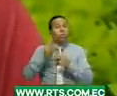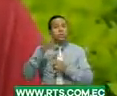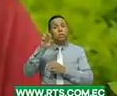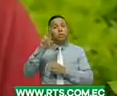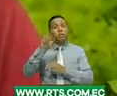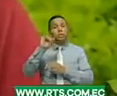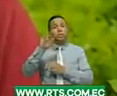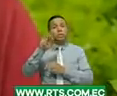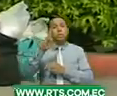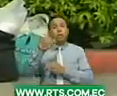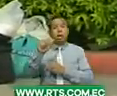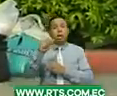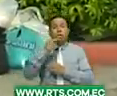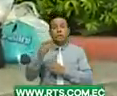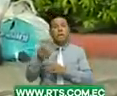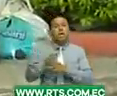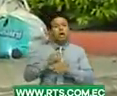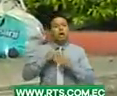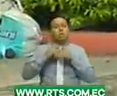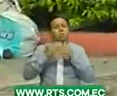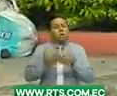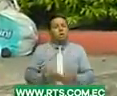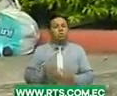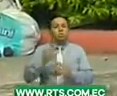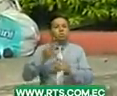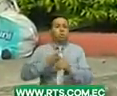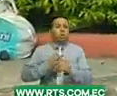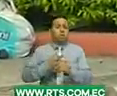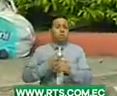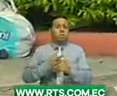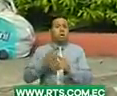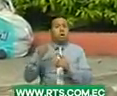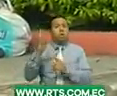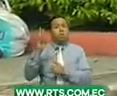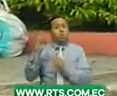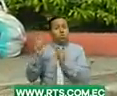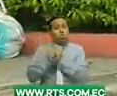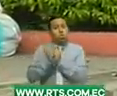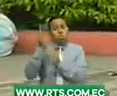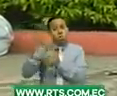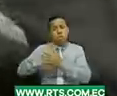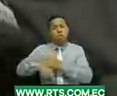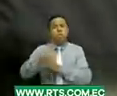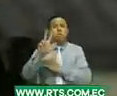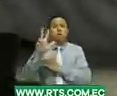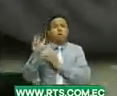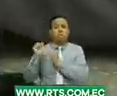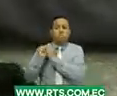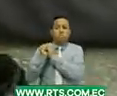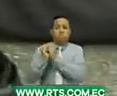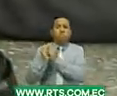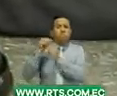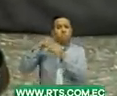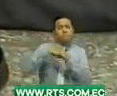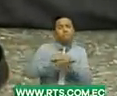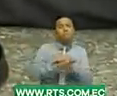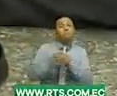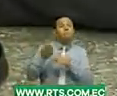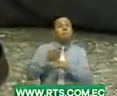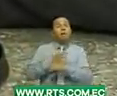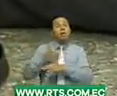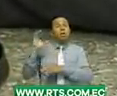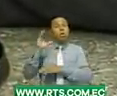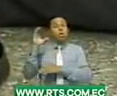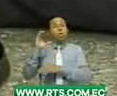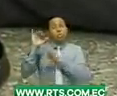de embarazo y hace pocos días llegó a nuestro país con su esposo y 3 hijos, después de estar un periodo en Colombia